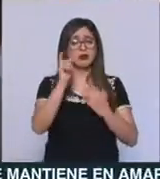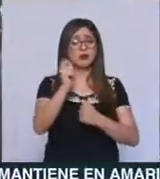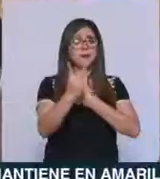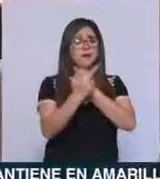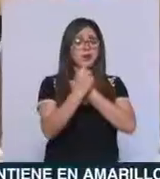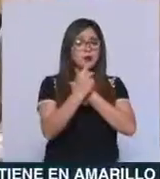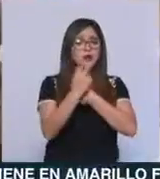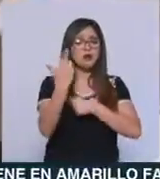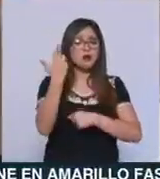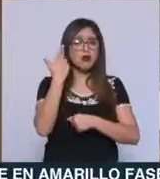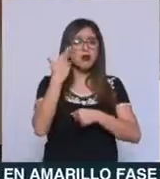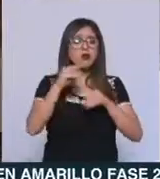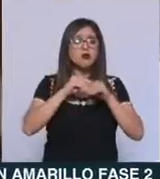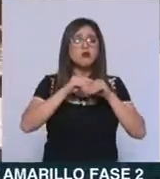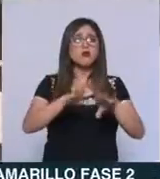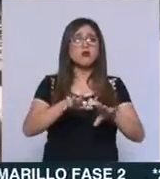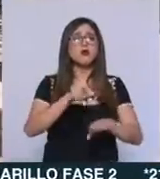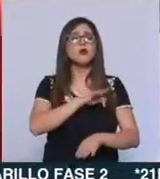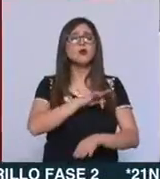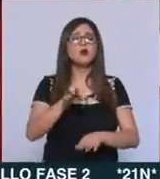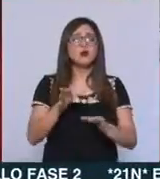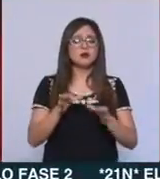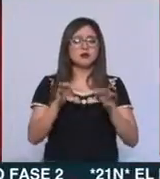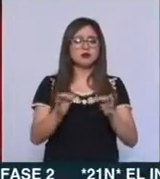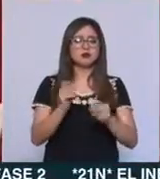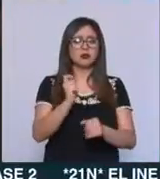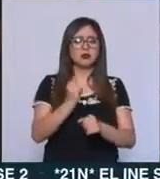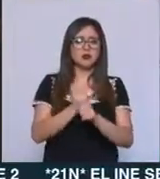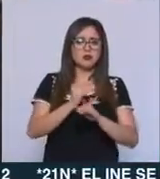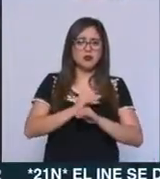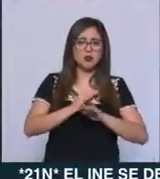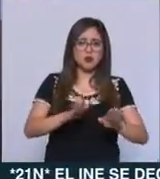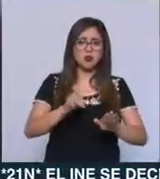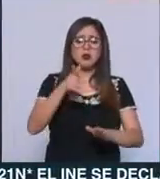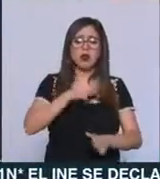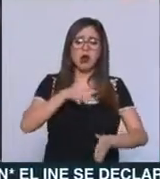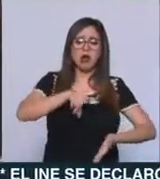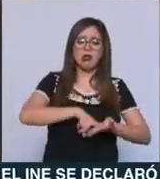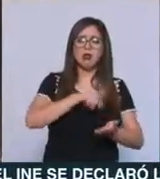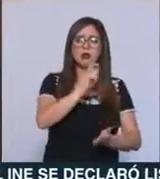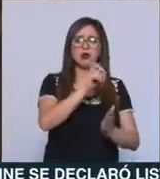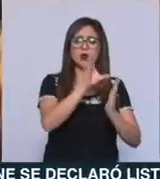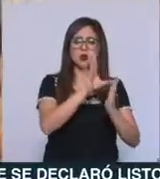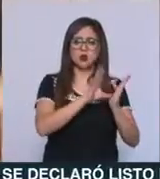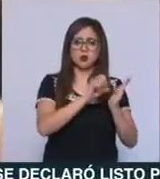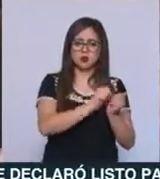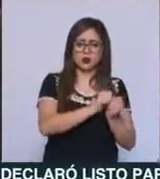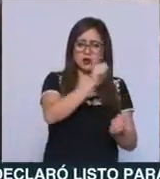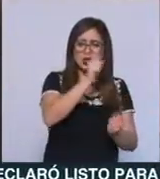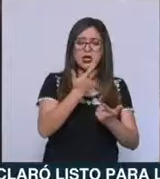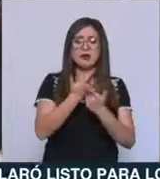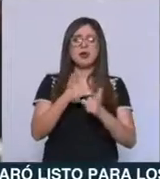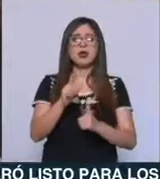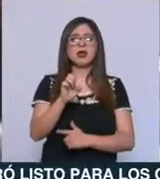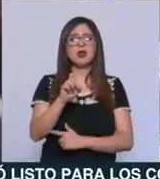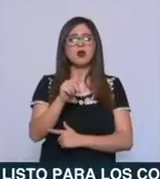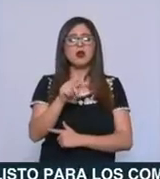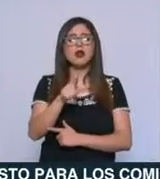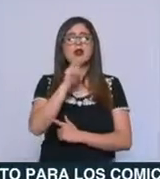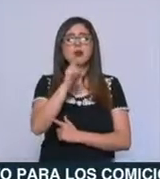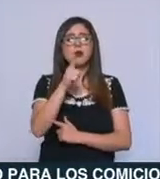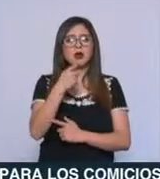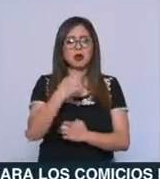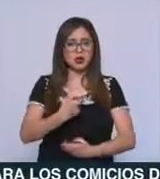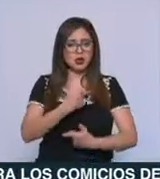cual se garantice el derecho a la información, garantizando por principio constitucional libertad editorial y de expresión.